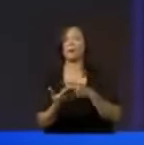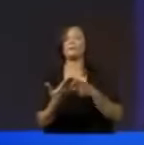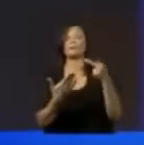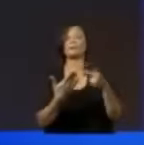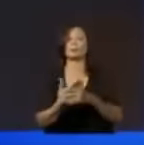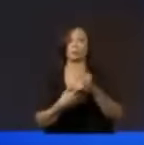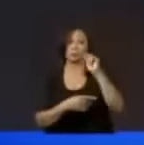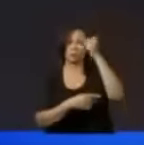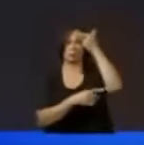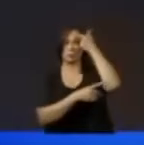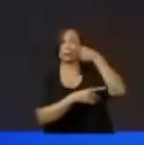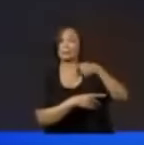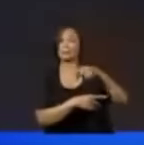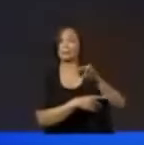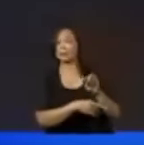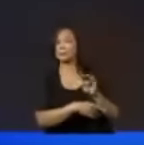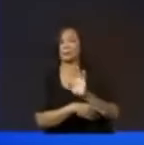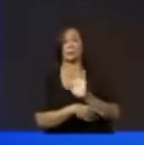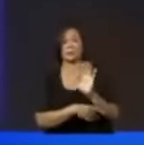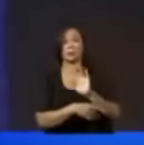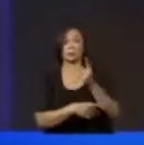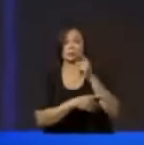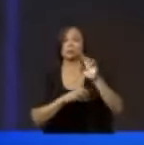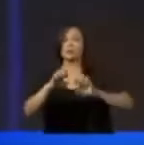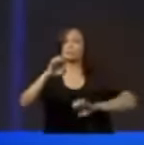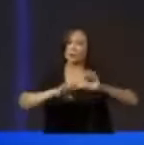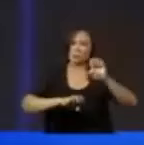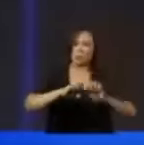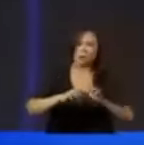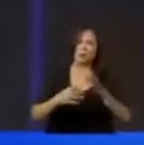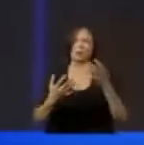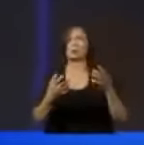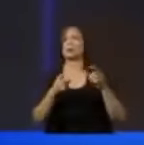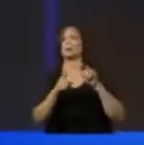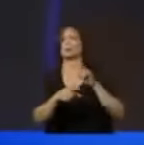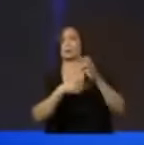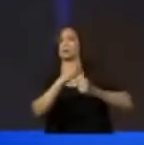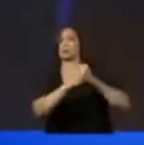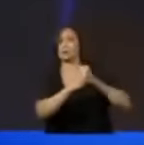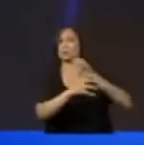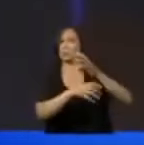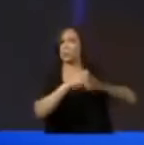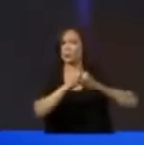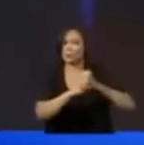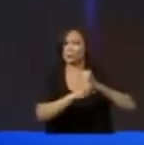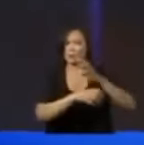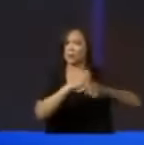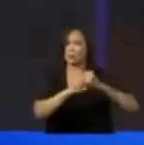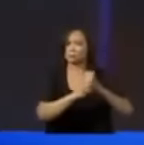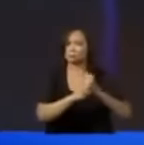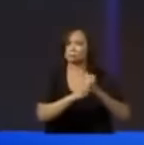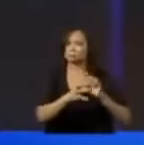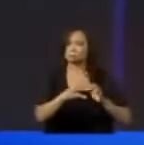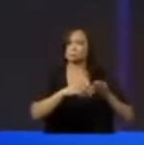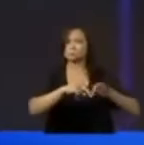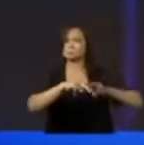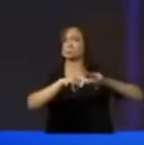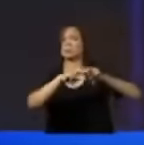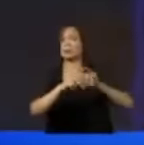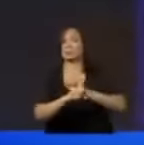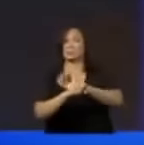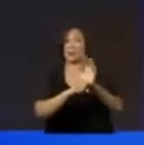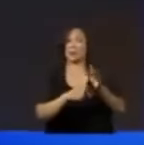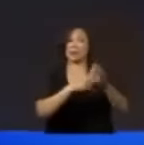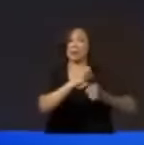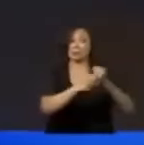plan del gobierno del PRM. Eso es una evaluación que viene a través de los años. De hecho, en la pandemia fueron